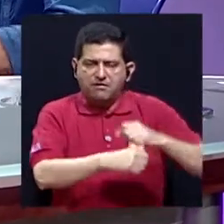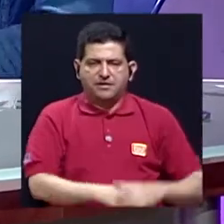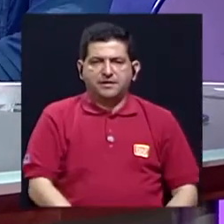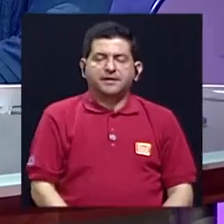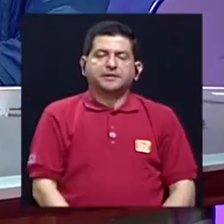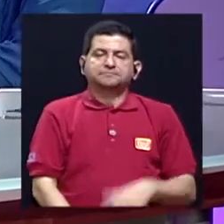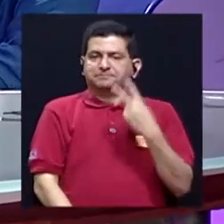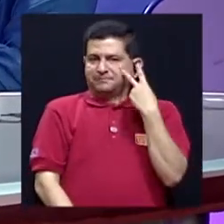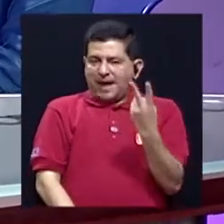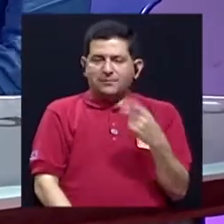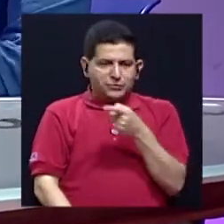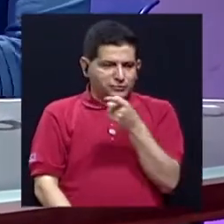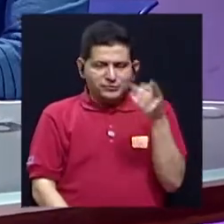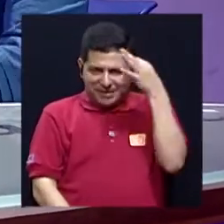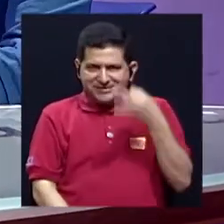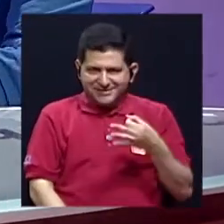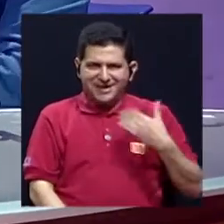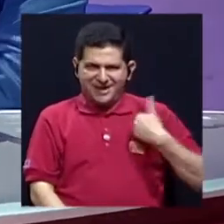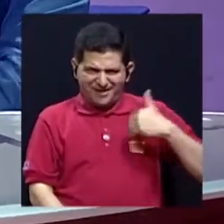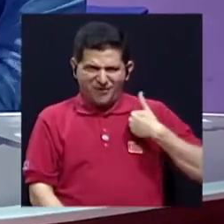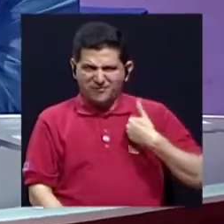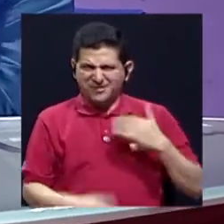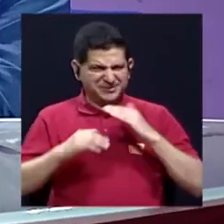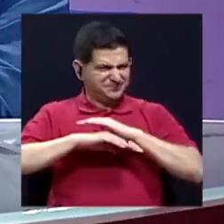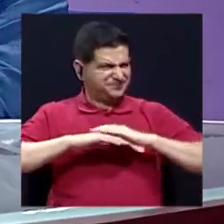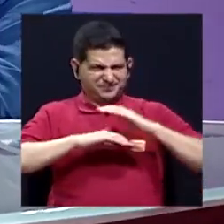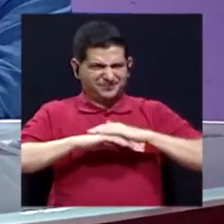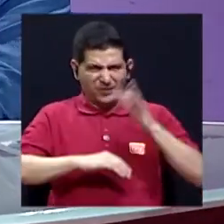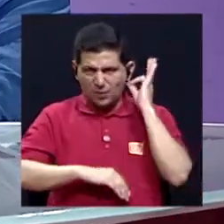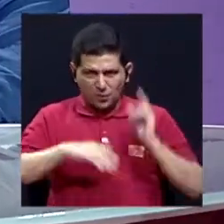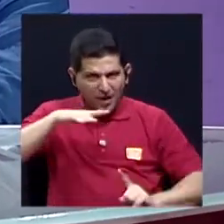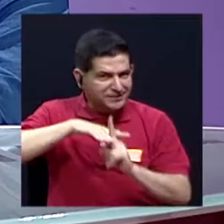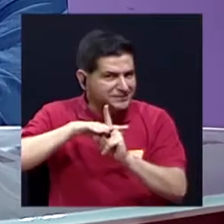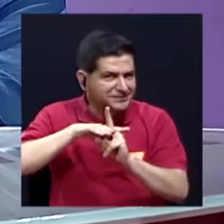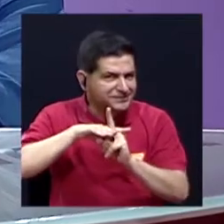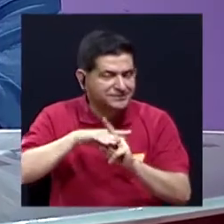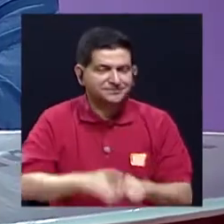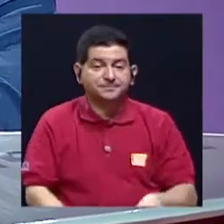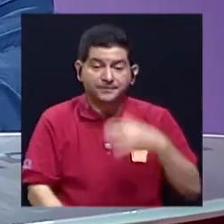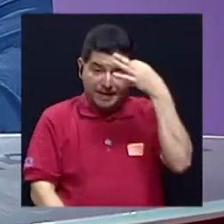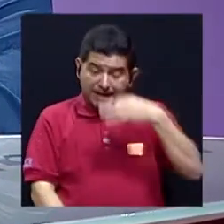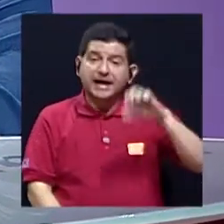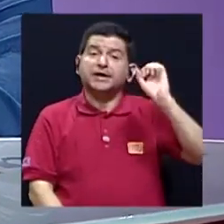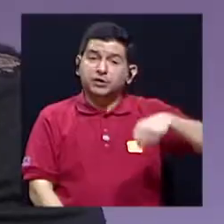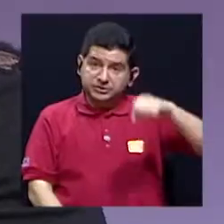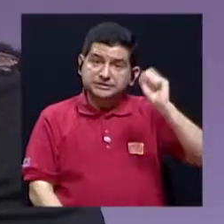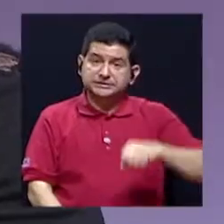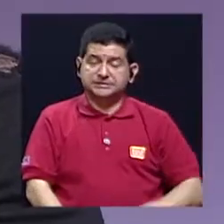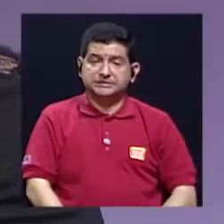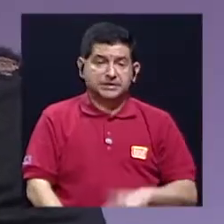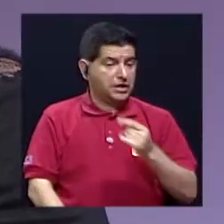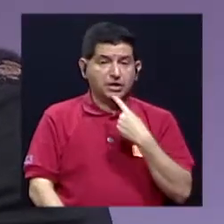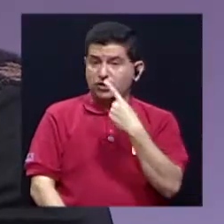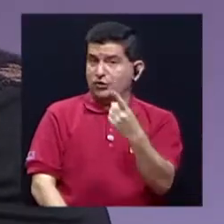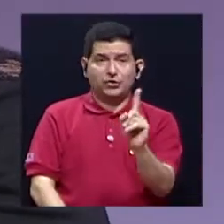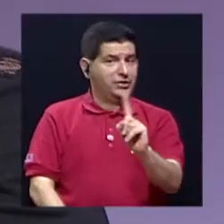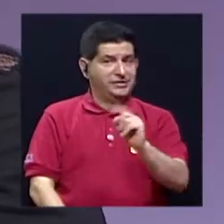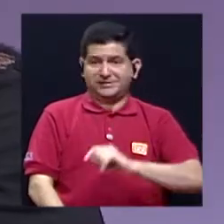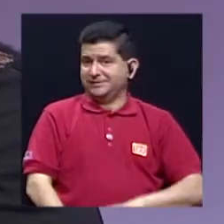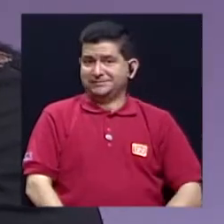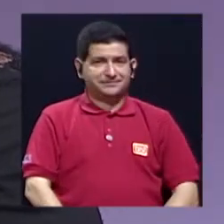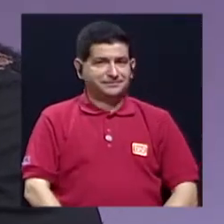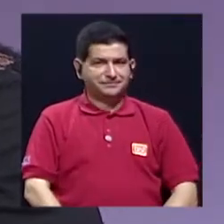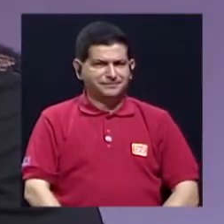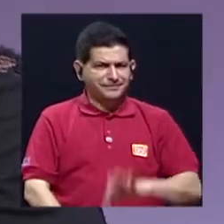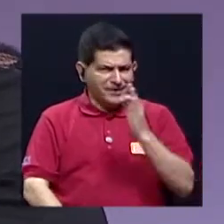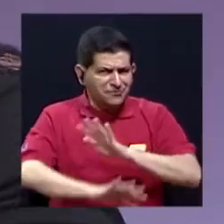ver, ¿ustedes creen que los hombres se sienten incómodos con la presencia de mujeres? Creo que sí, y creo que no lo manifiestan